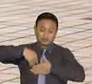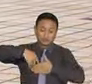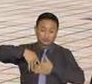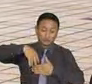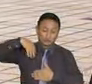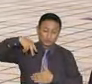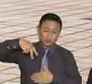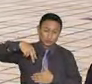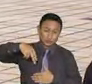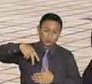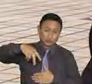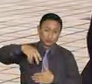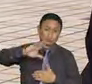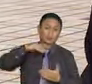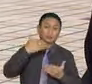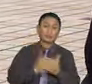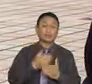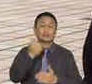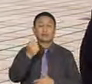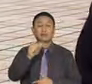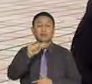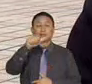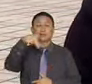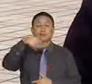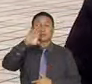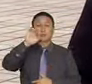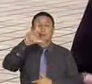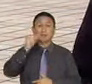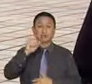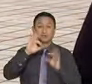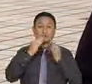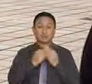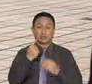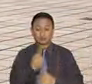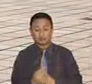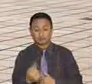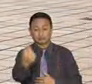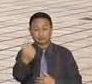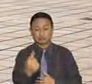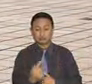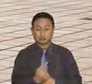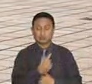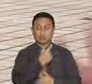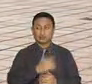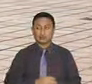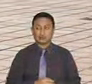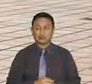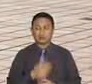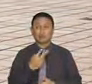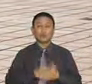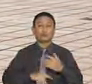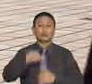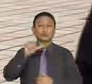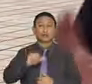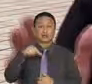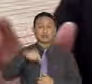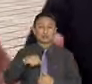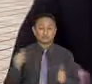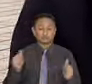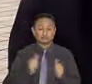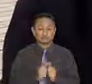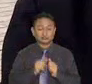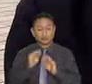hasta San blás de San Blas regresaron las familias con sus viejitas iban